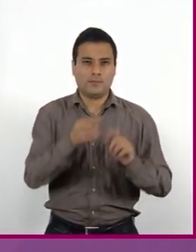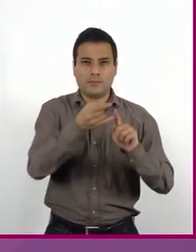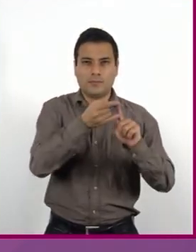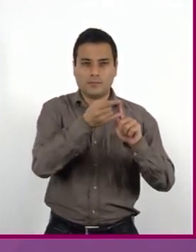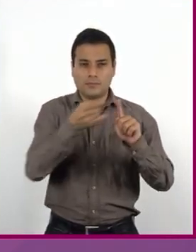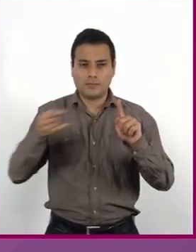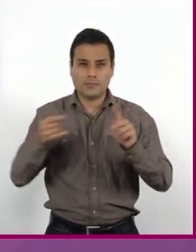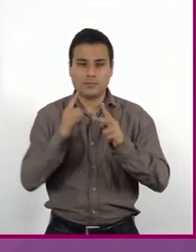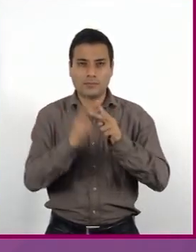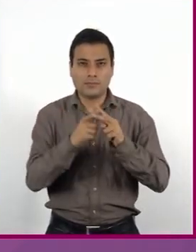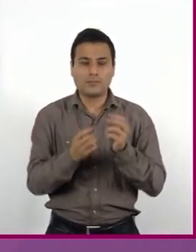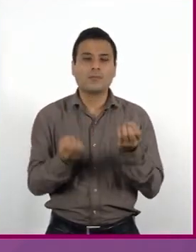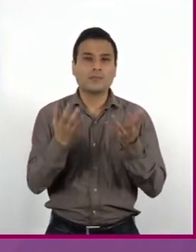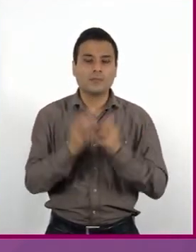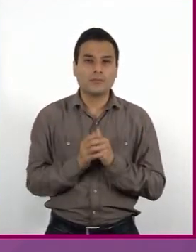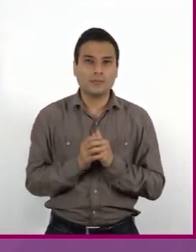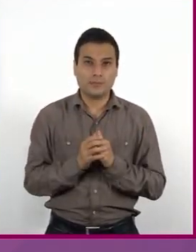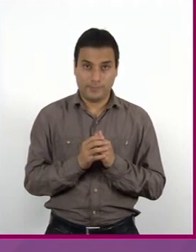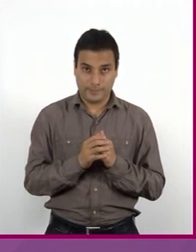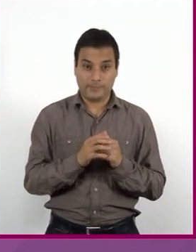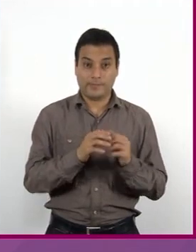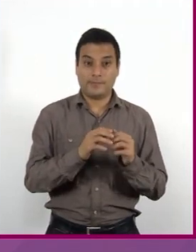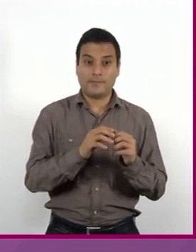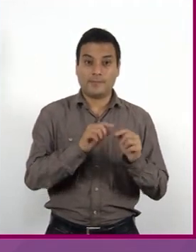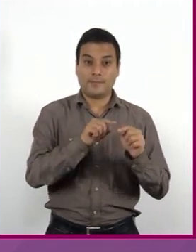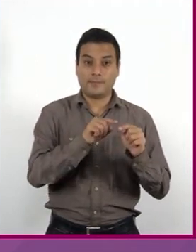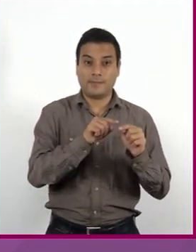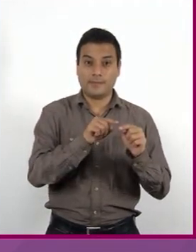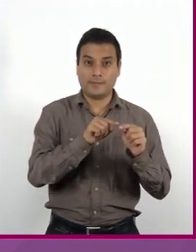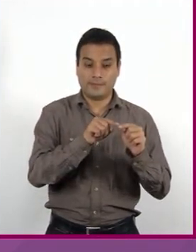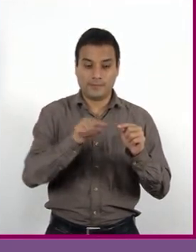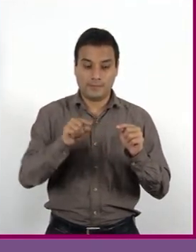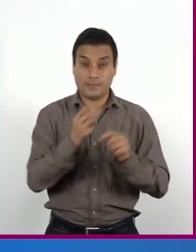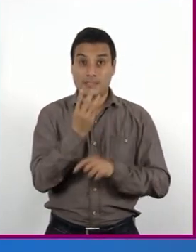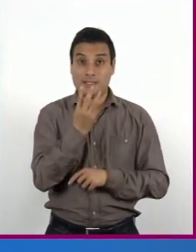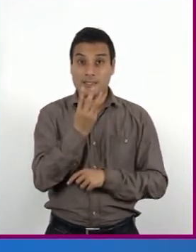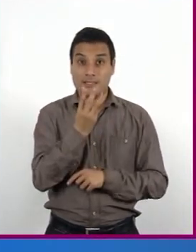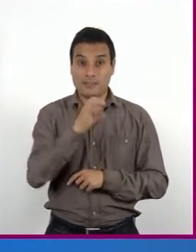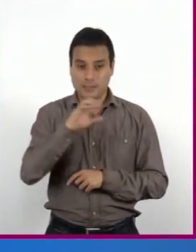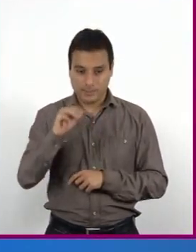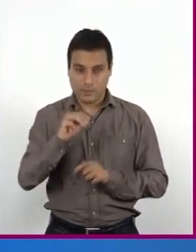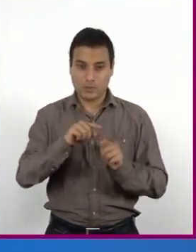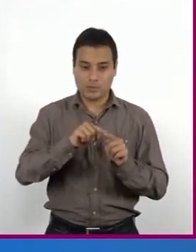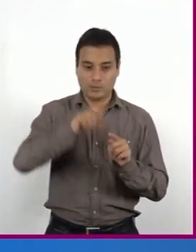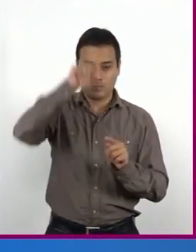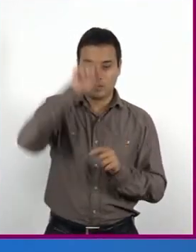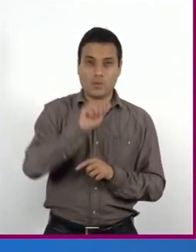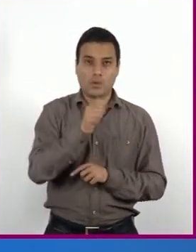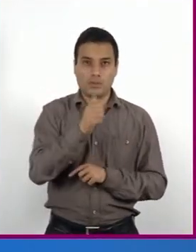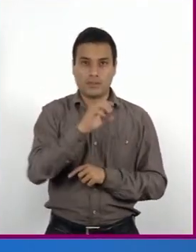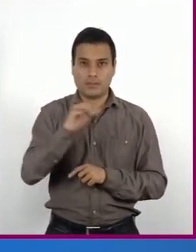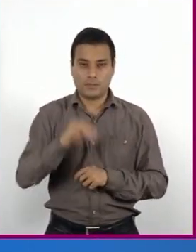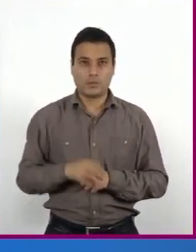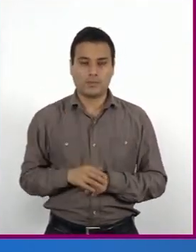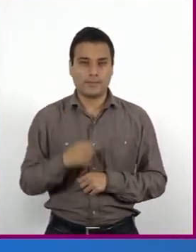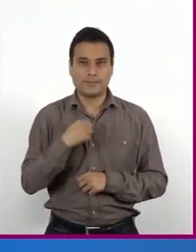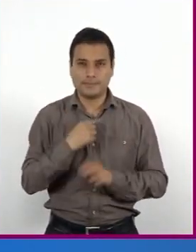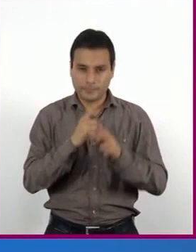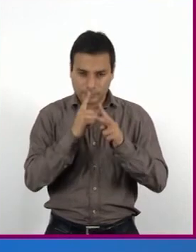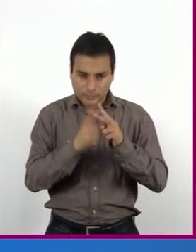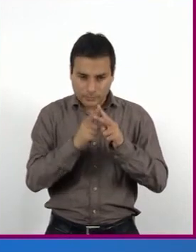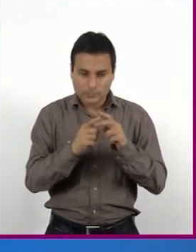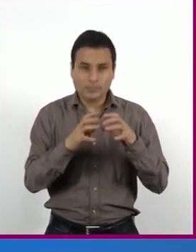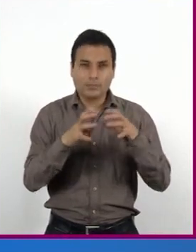rectangular? Mide 3 centímetros de base y 11 centímetros de altura. Sabemos que para calcular el volumen de un